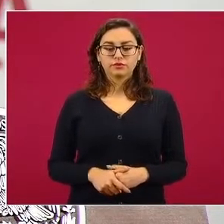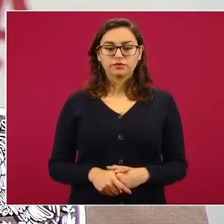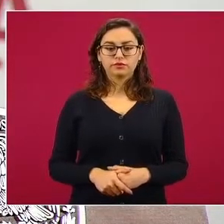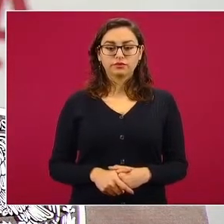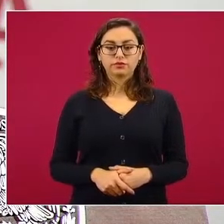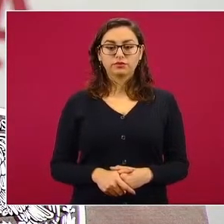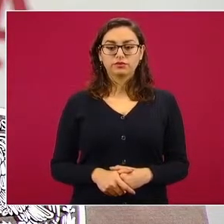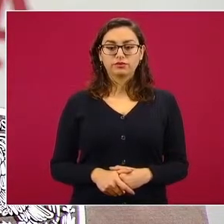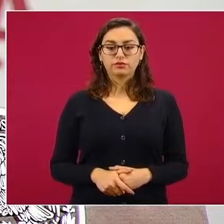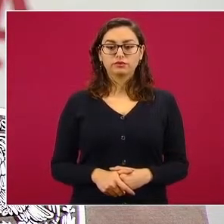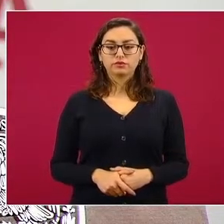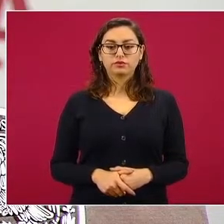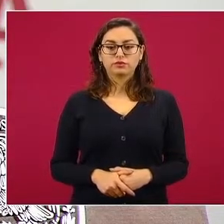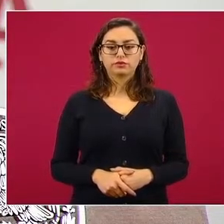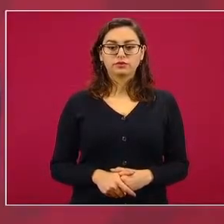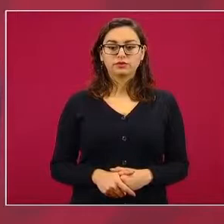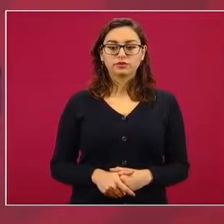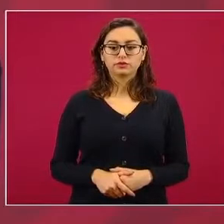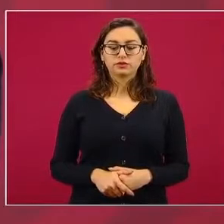mantienen todavía